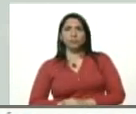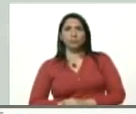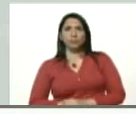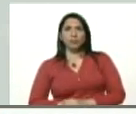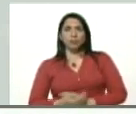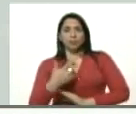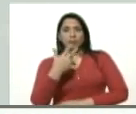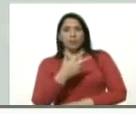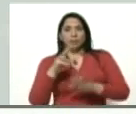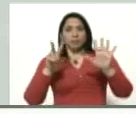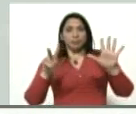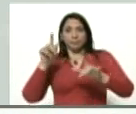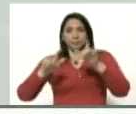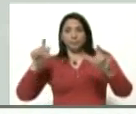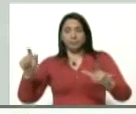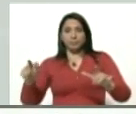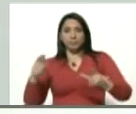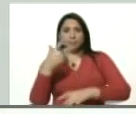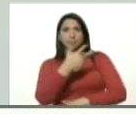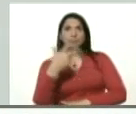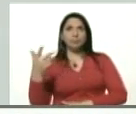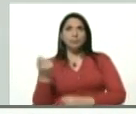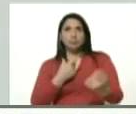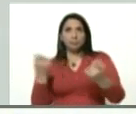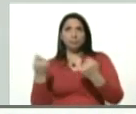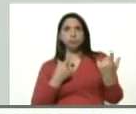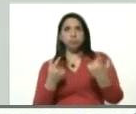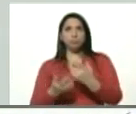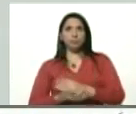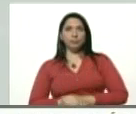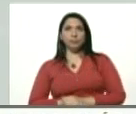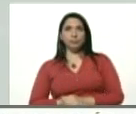De 37 casos, 33 importados hoy.